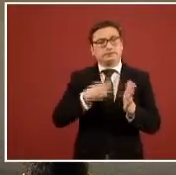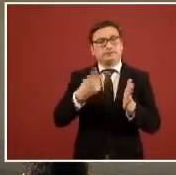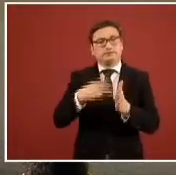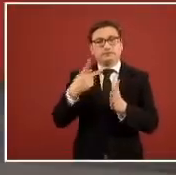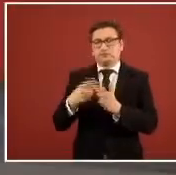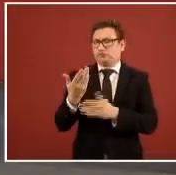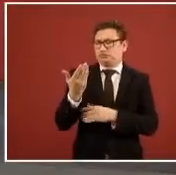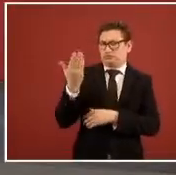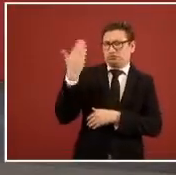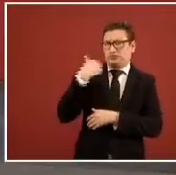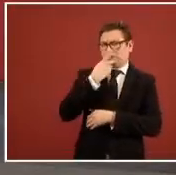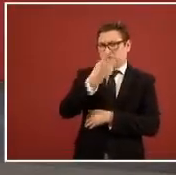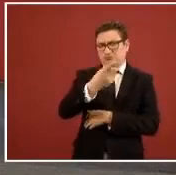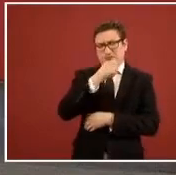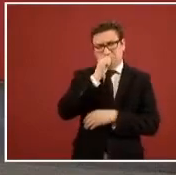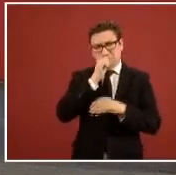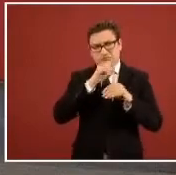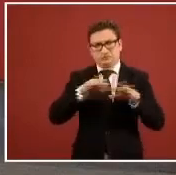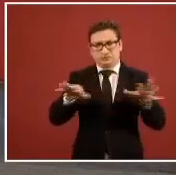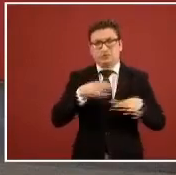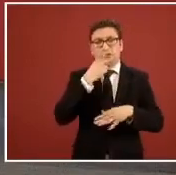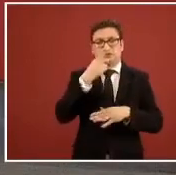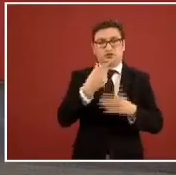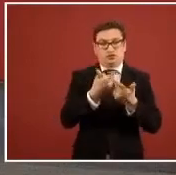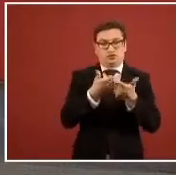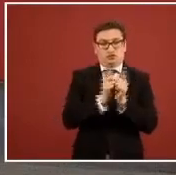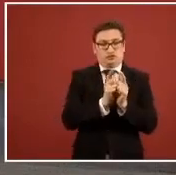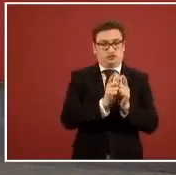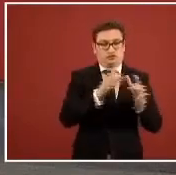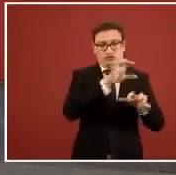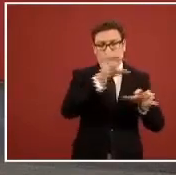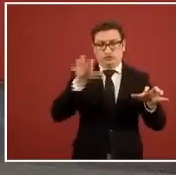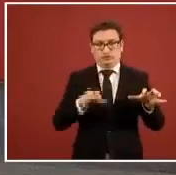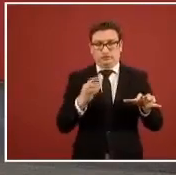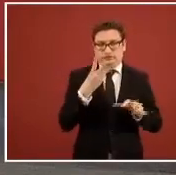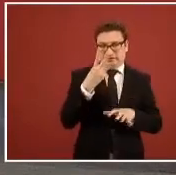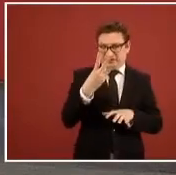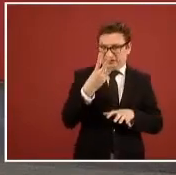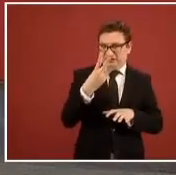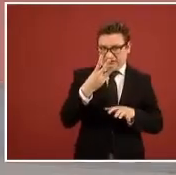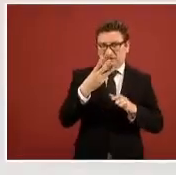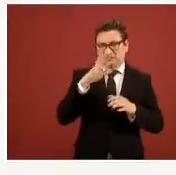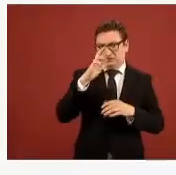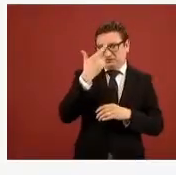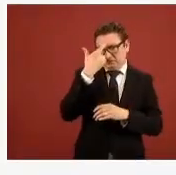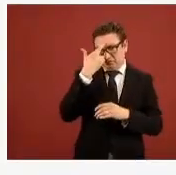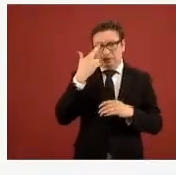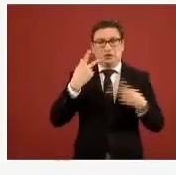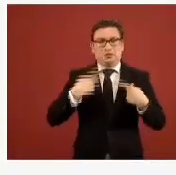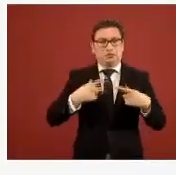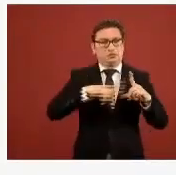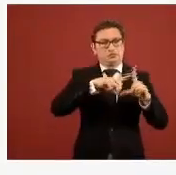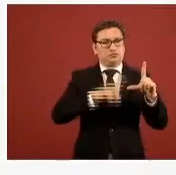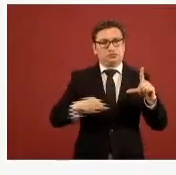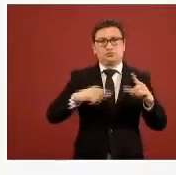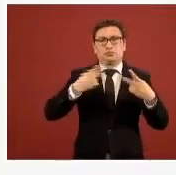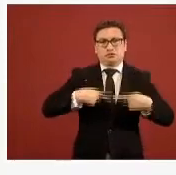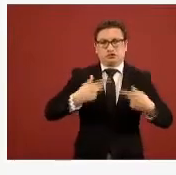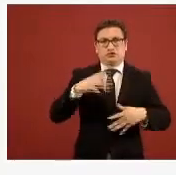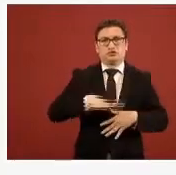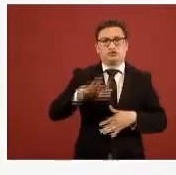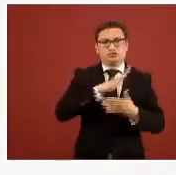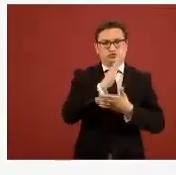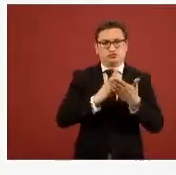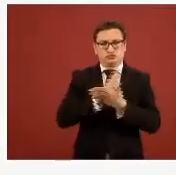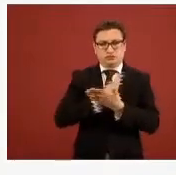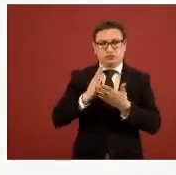desde hace algunos días, de estos 3 grupos de edad a los cuales dividimos a la población. Si bien es cierto,